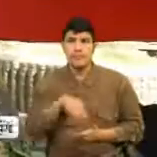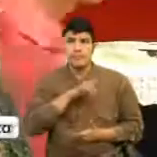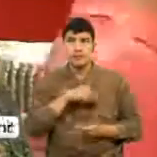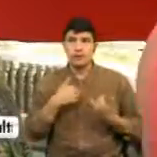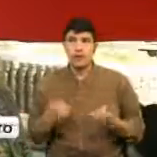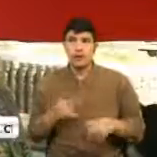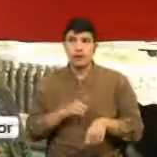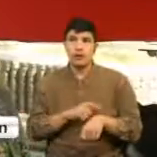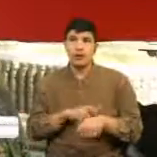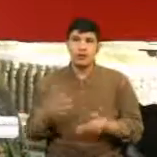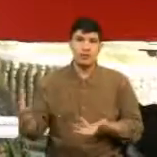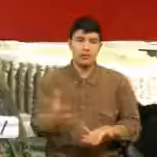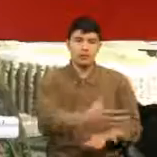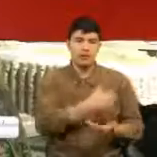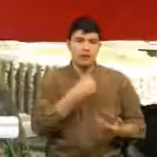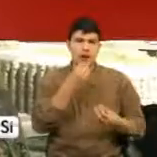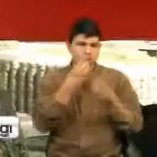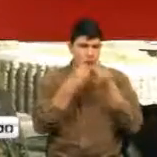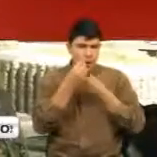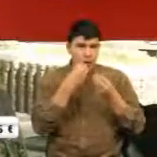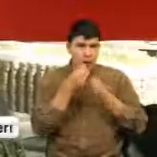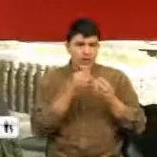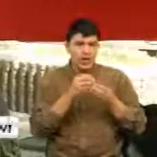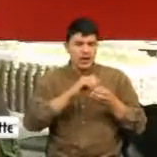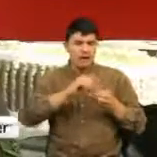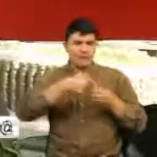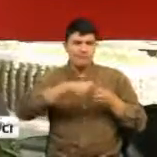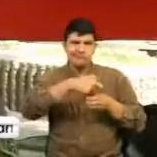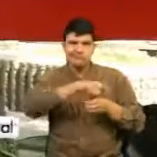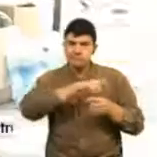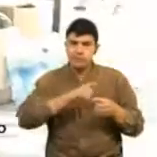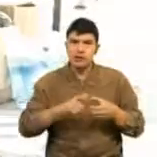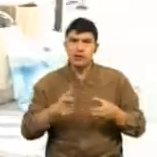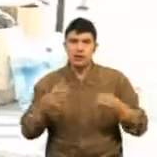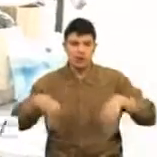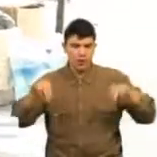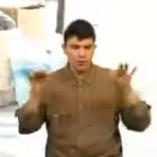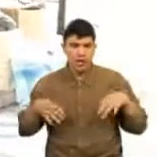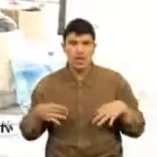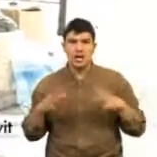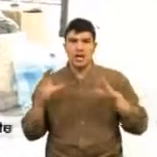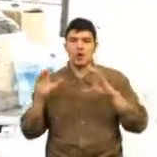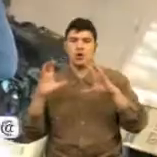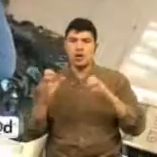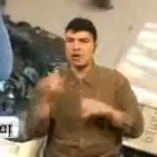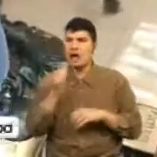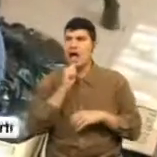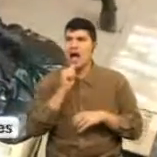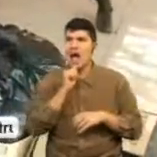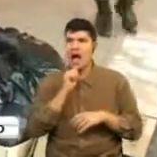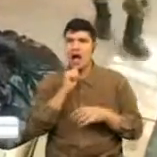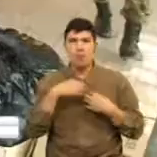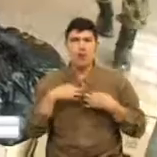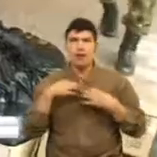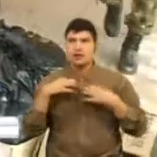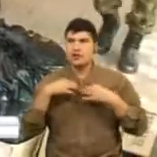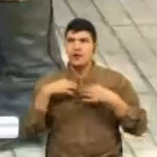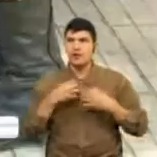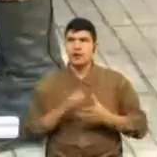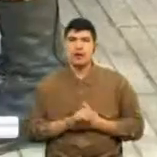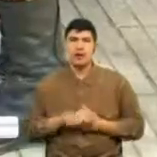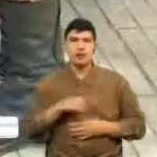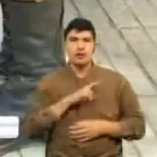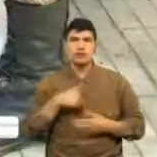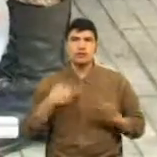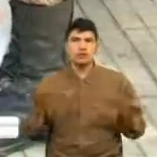lo que es alimentos no perecederos cobijas colchones agua y ropa estamos ubicados